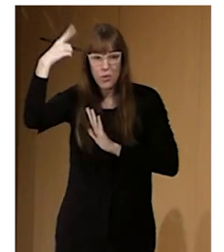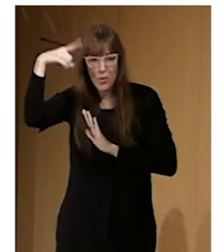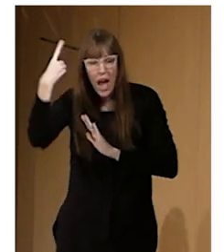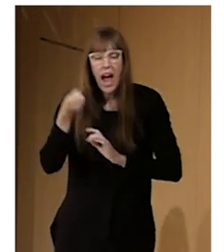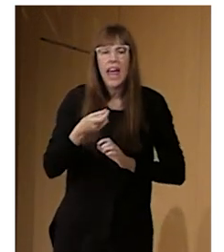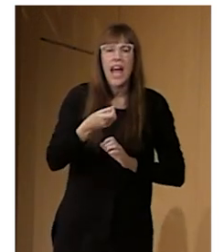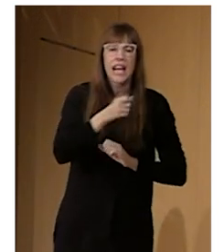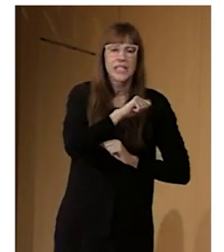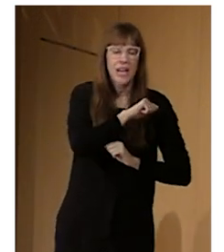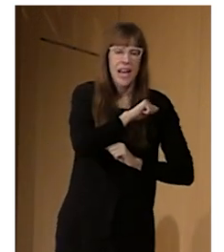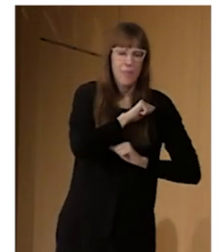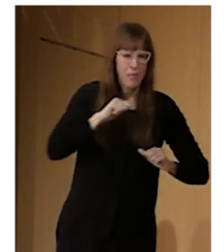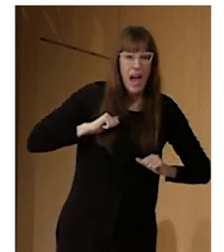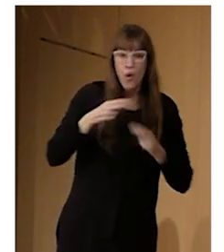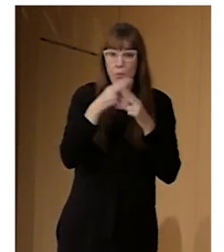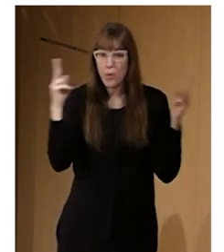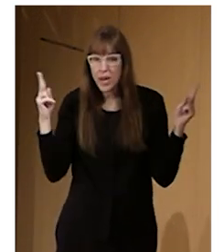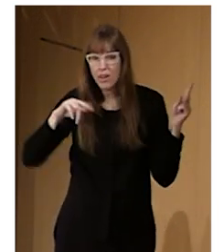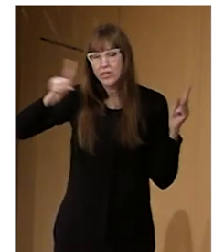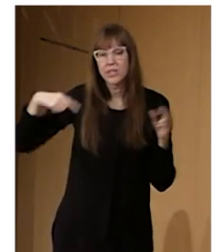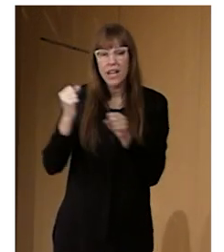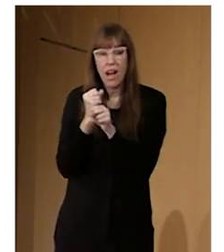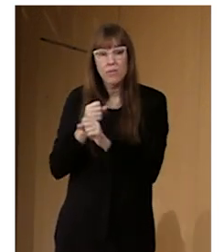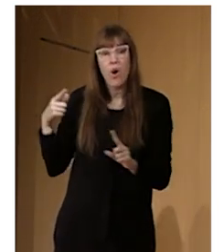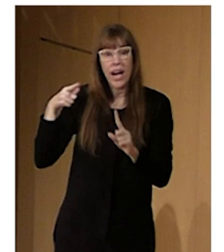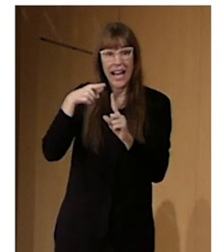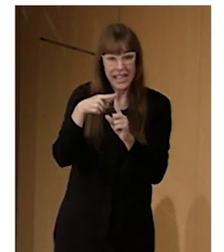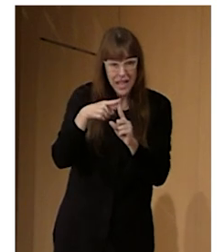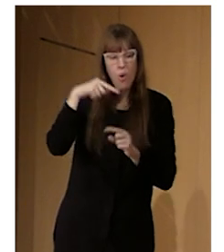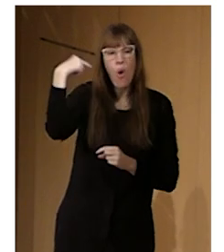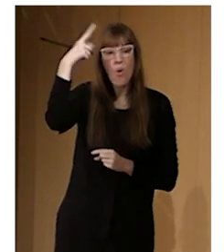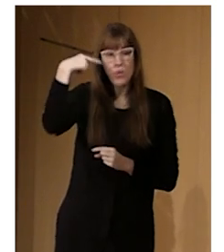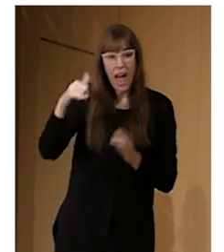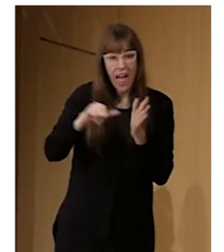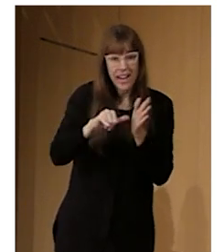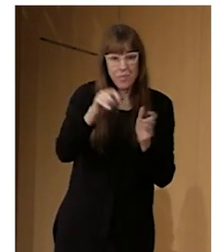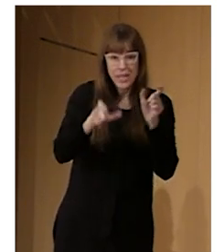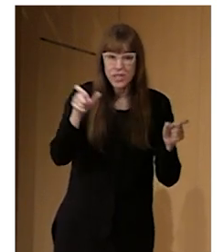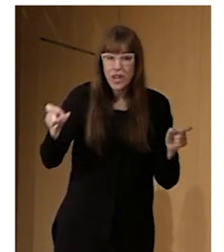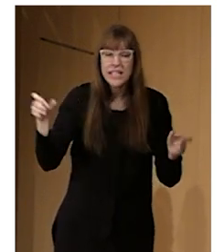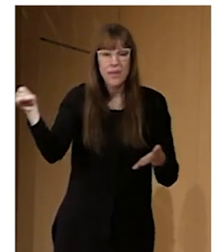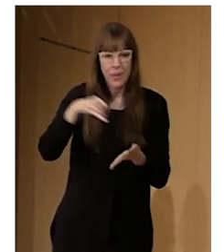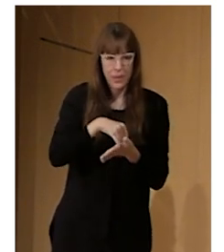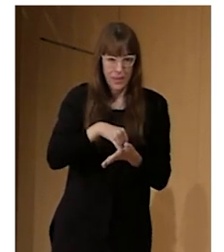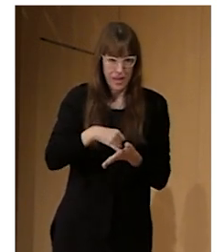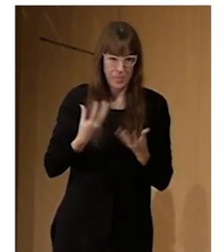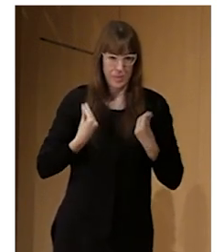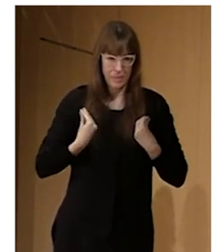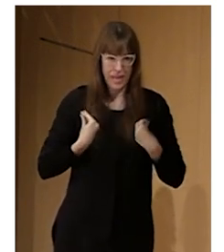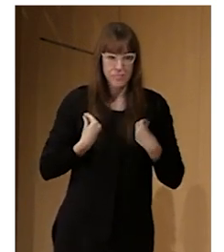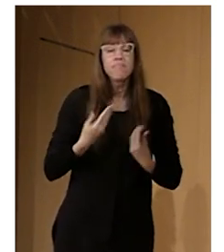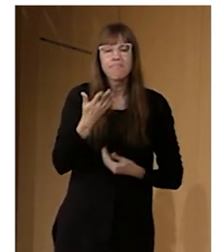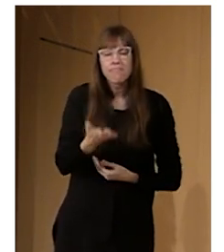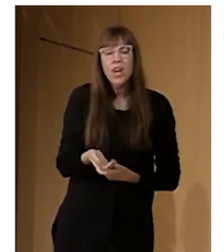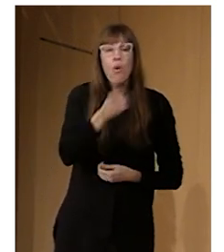trabajamos para garantizar el derecho de acceso a la cultura a las personas en situación de vulnerabilidad y lo hacemos de la mano de las entidades de los